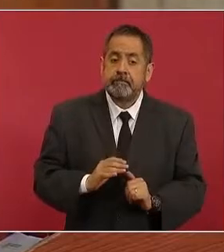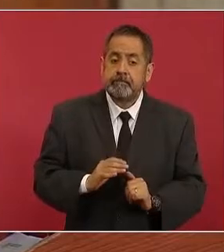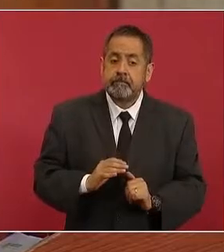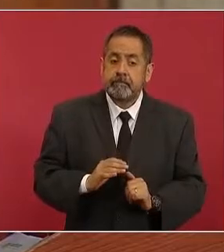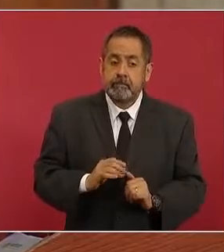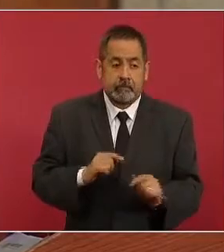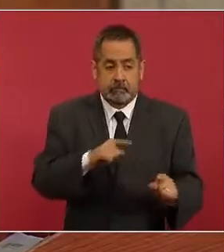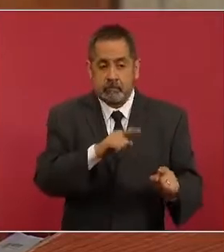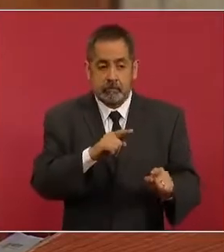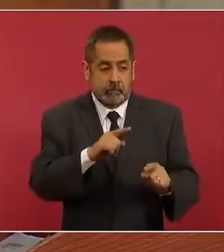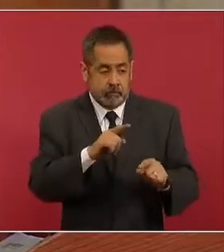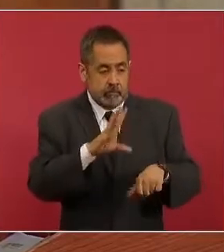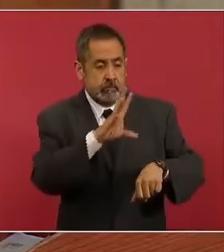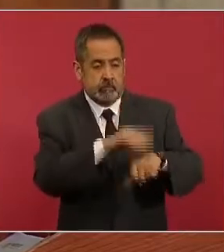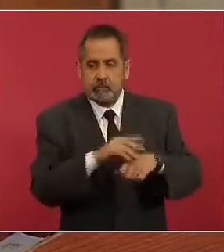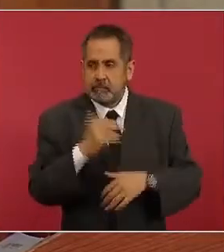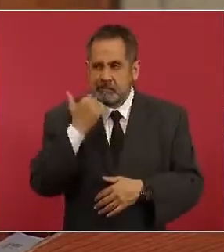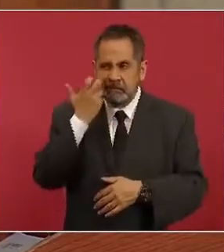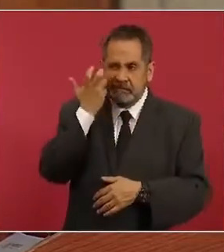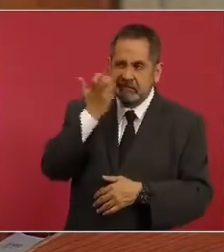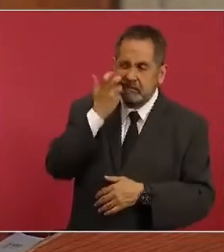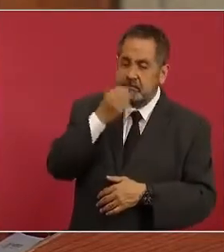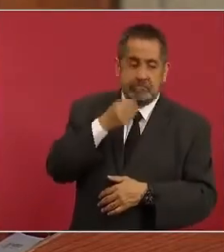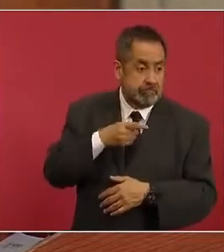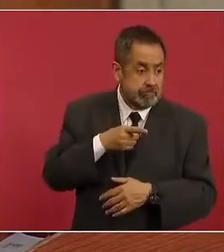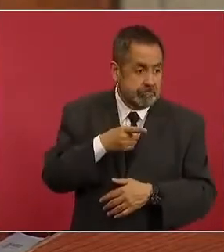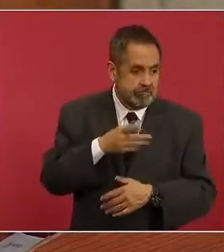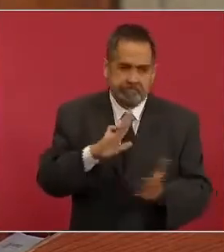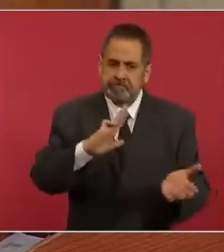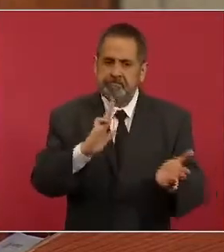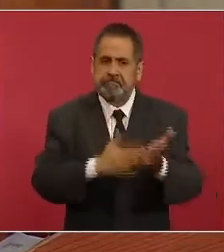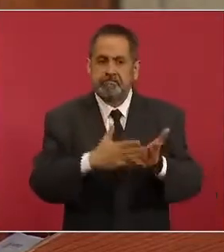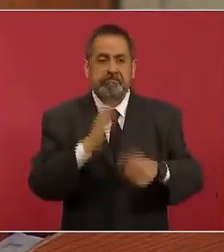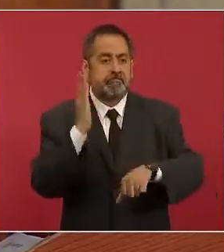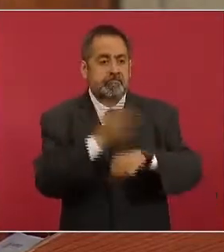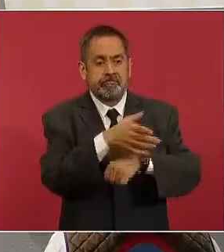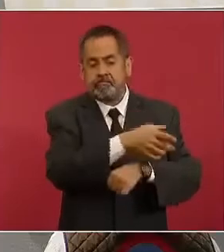el mal uso de permisos, se aplicarán sanciones penales,